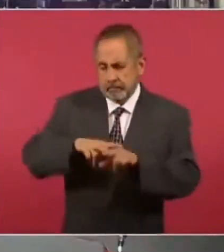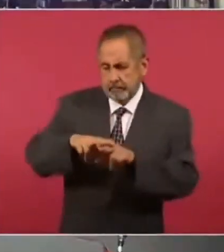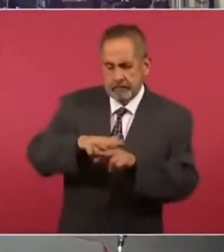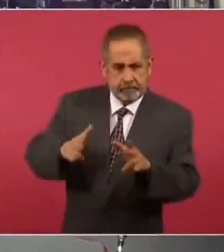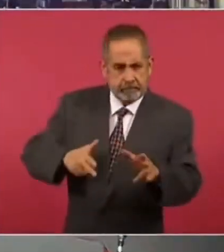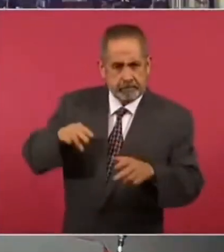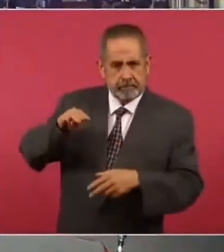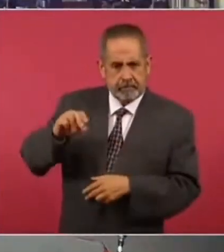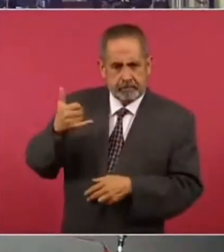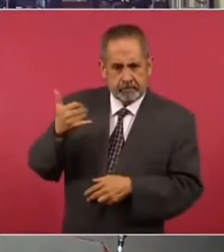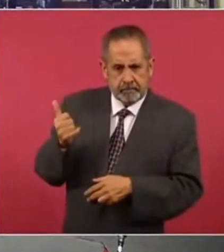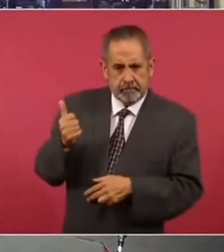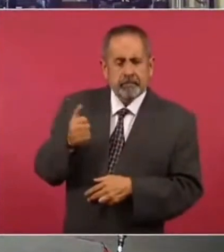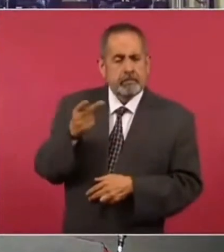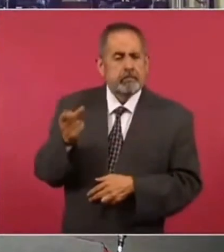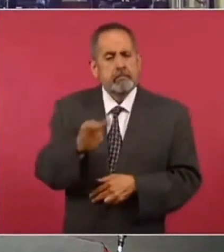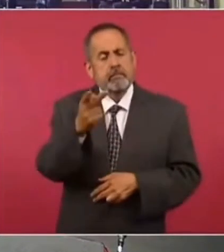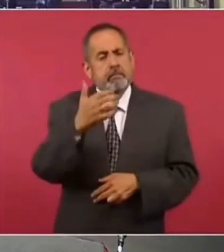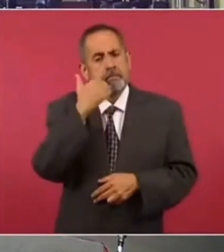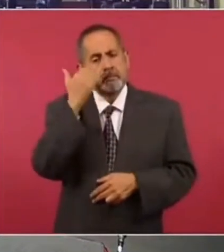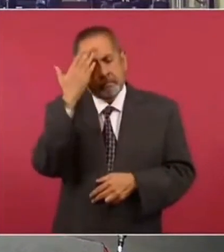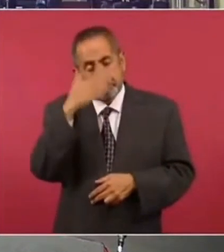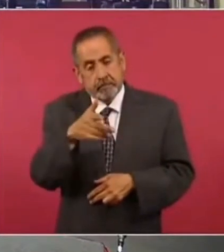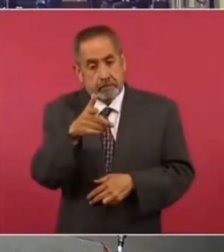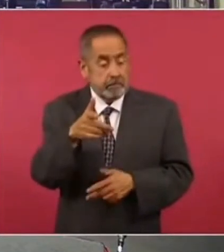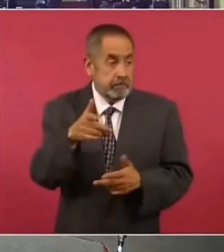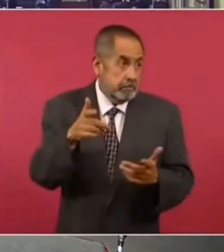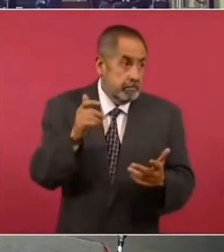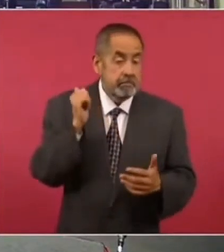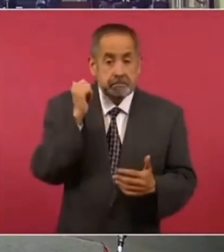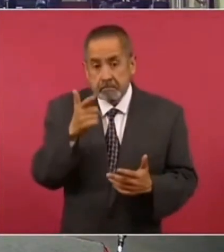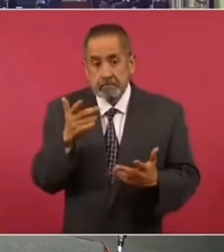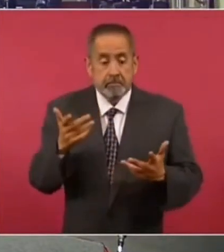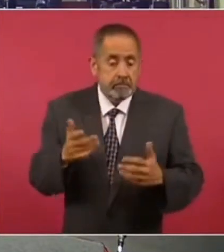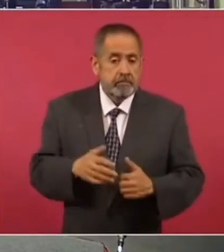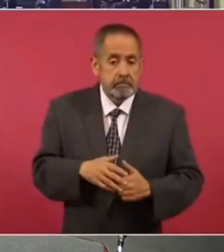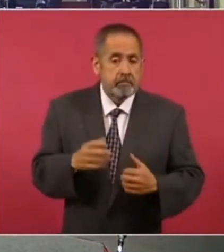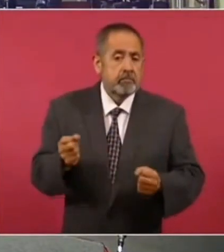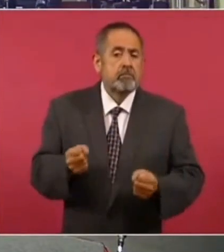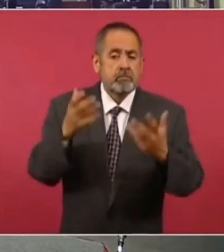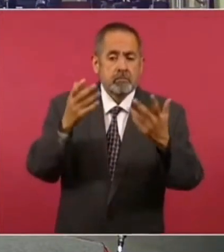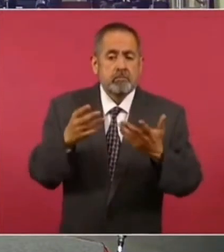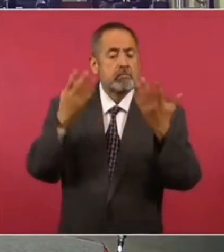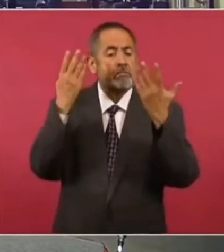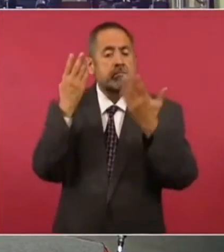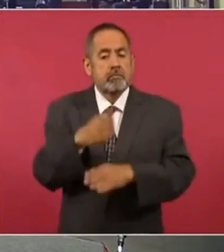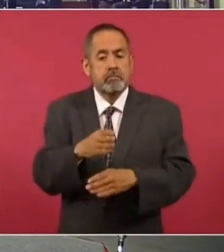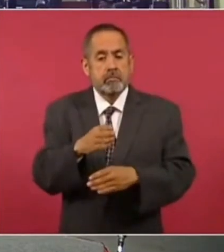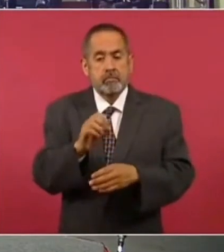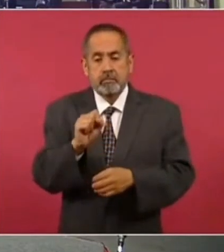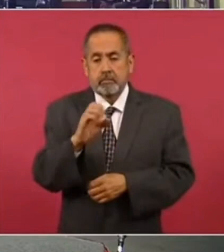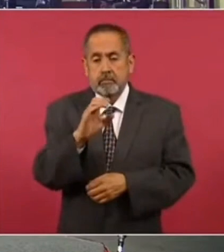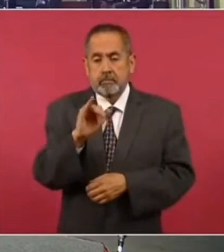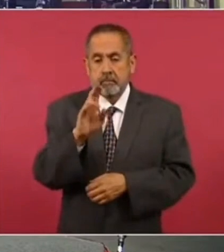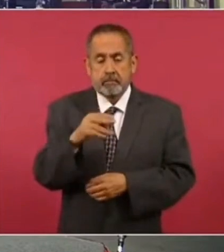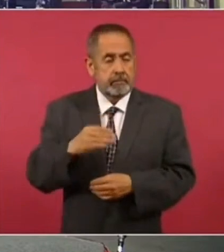Maya, quisiera saber, no sé si cuántos bancos del